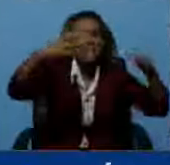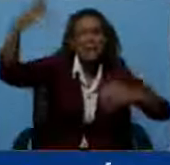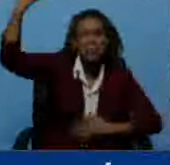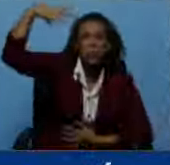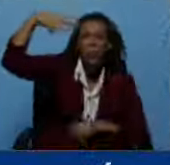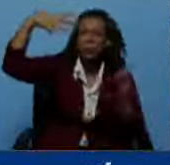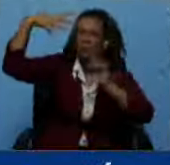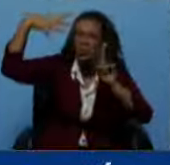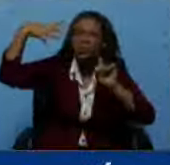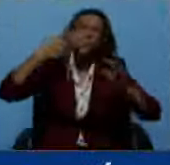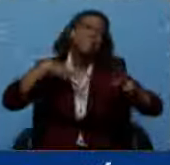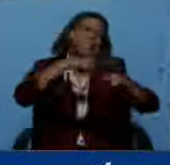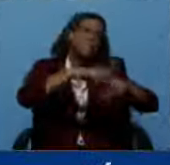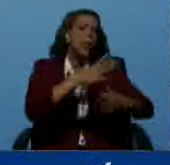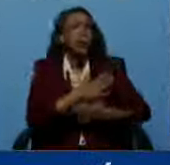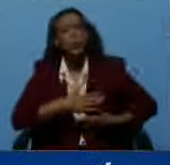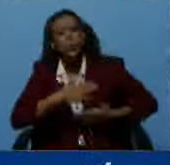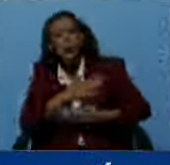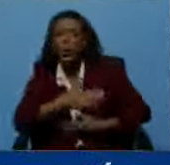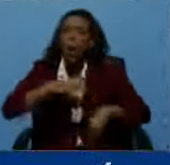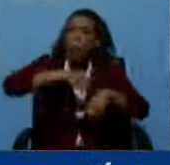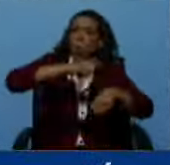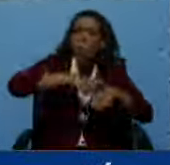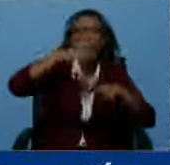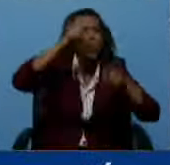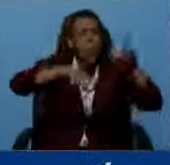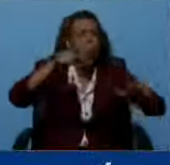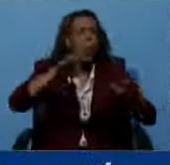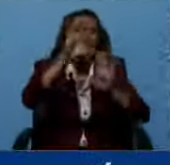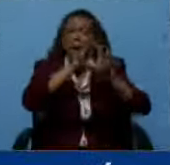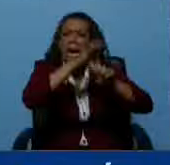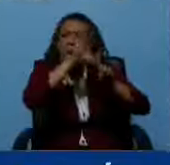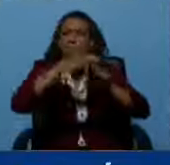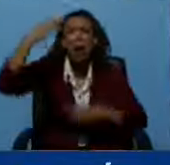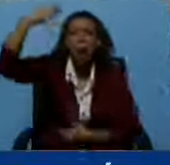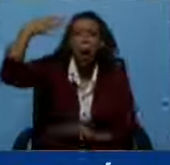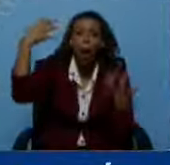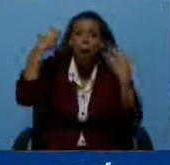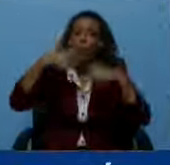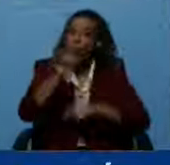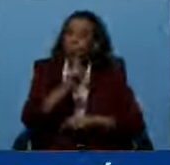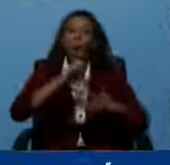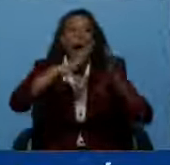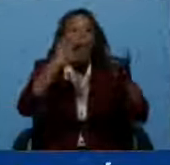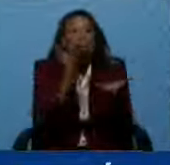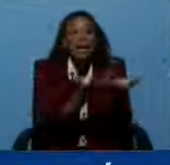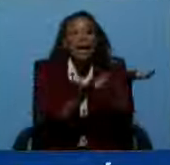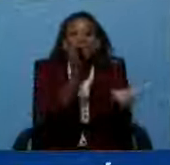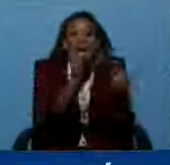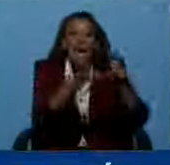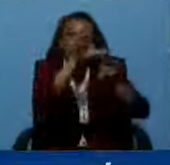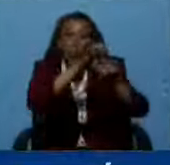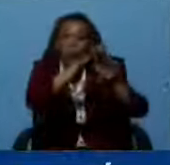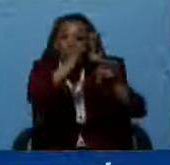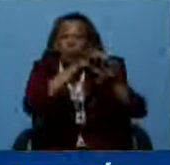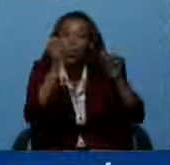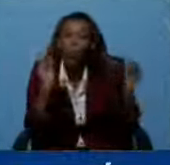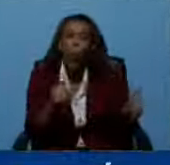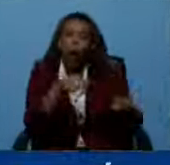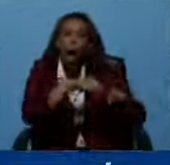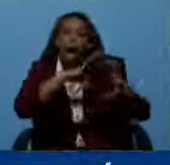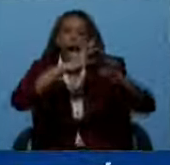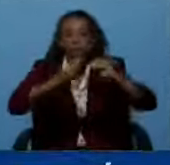que los niños estuviesen en cualquier hora sin importar el clima, el agua está climatizada, lo que permite que se